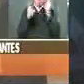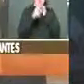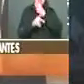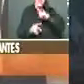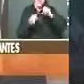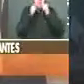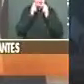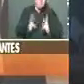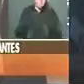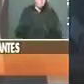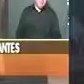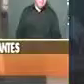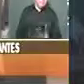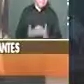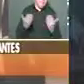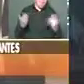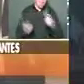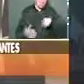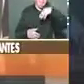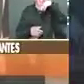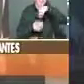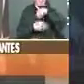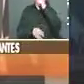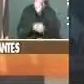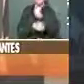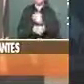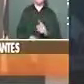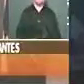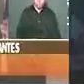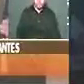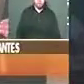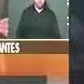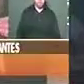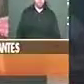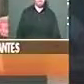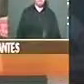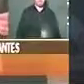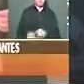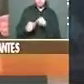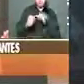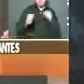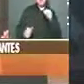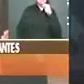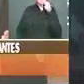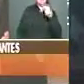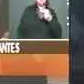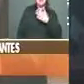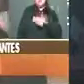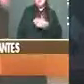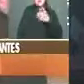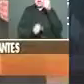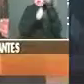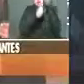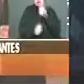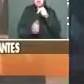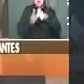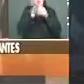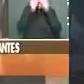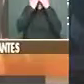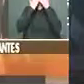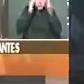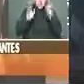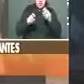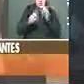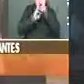los derechos humanos, en fin, aquí nosotros no tenemos una dictadura, hemos tenido a lo largo de la historia de nuestra patria una democracia que ha